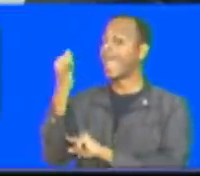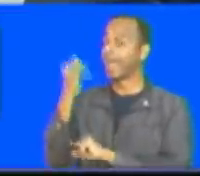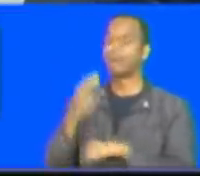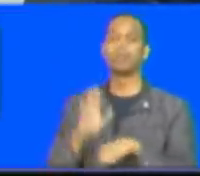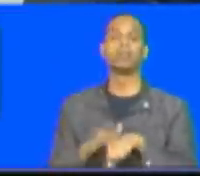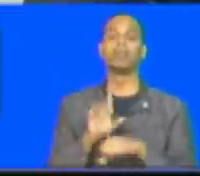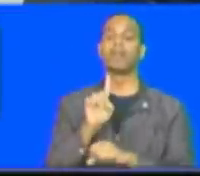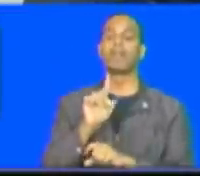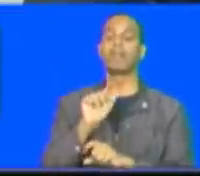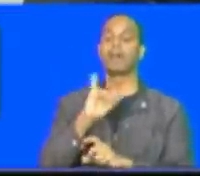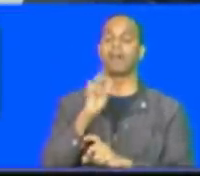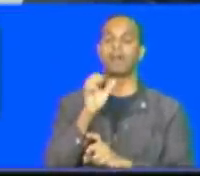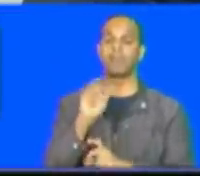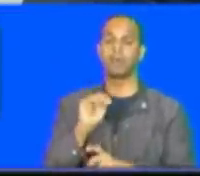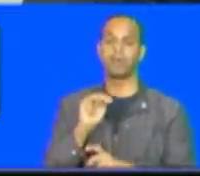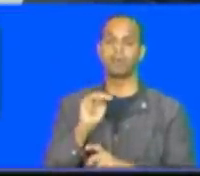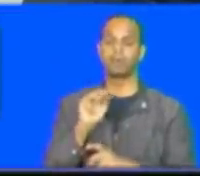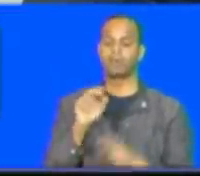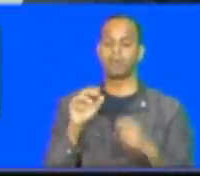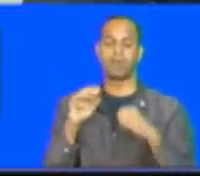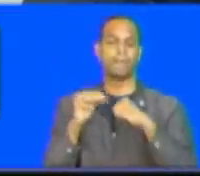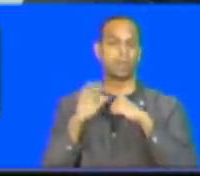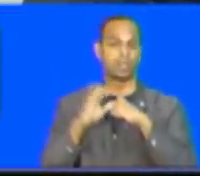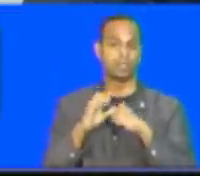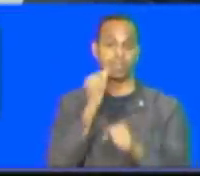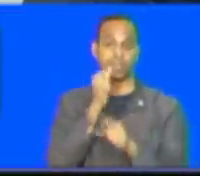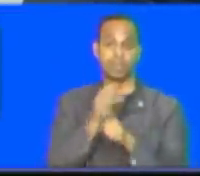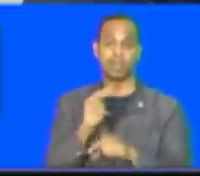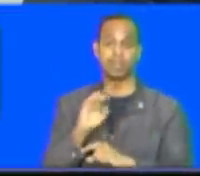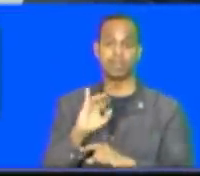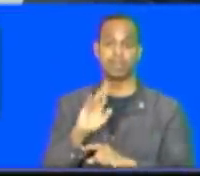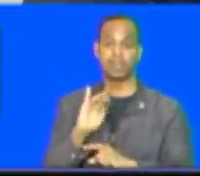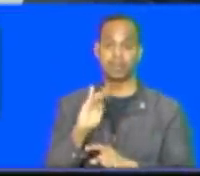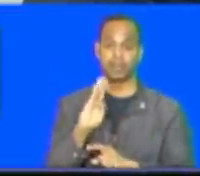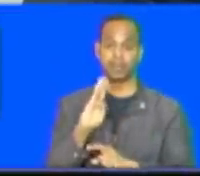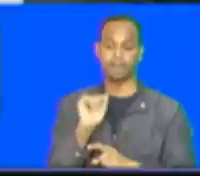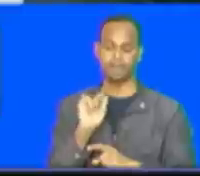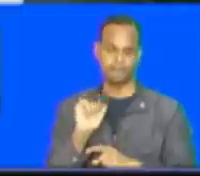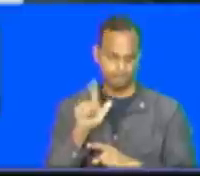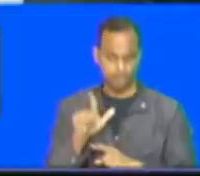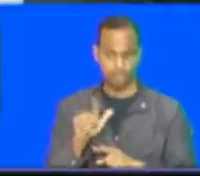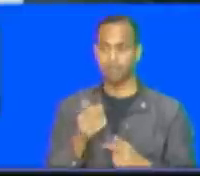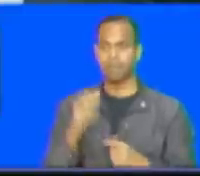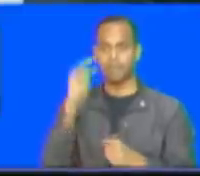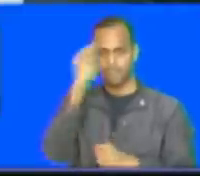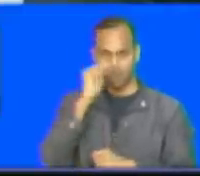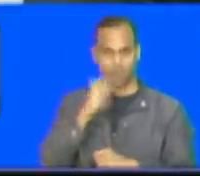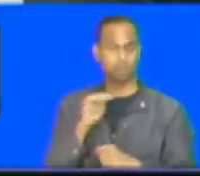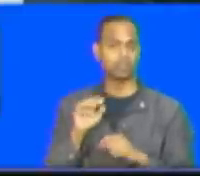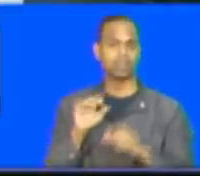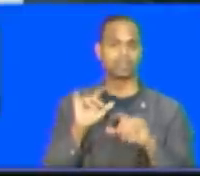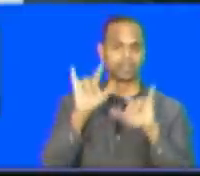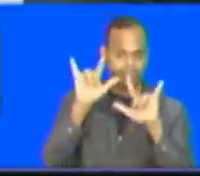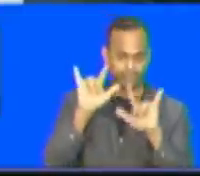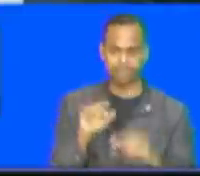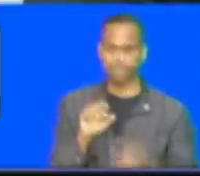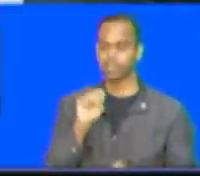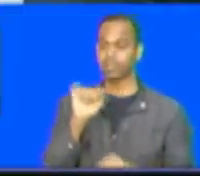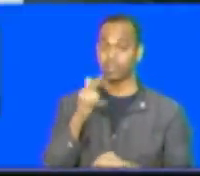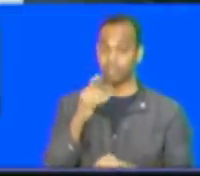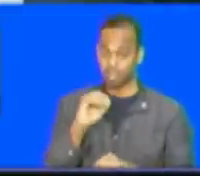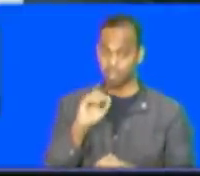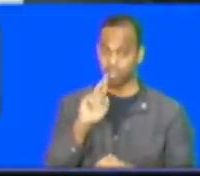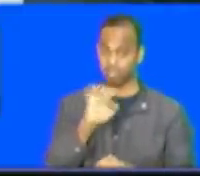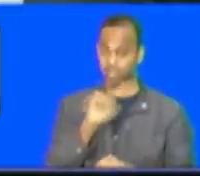Dajabón, Montecristi, Hermana Mirabal, Espaillá, Santiago Rodríguez, Santiago, Sánchez Ramírez